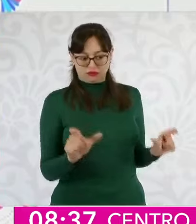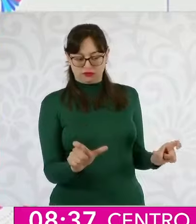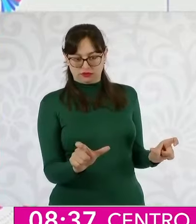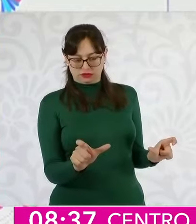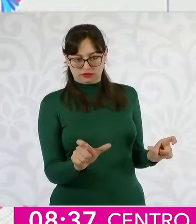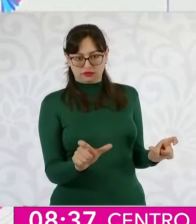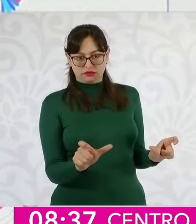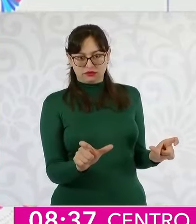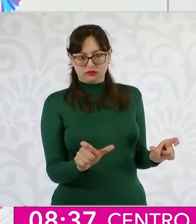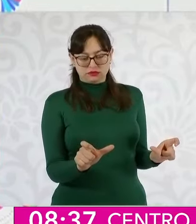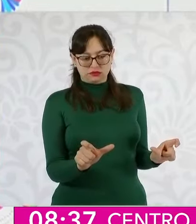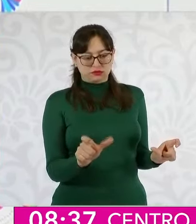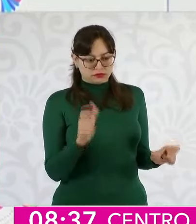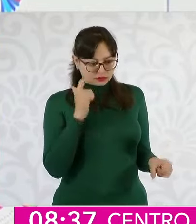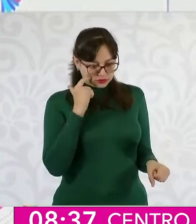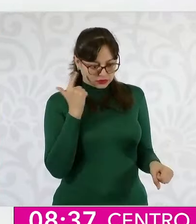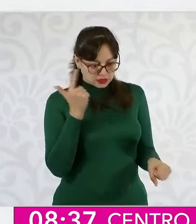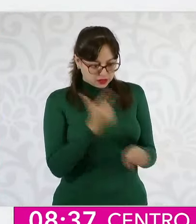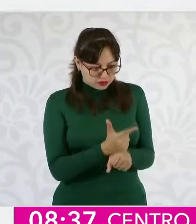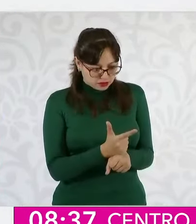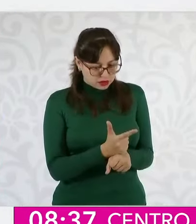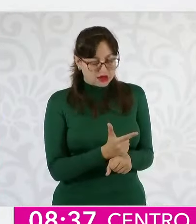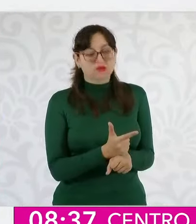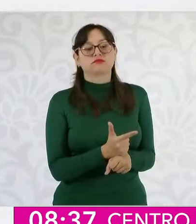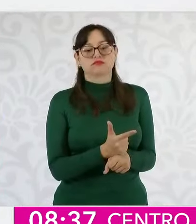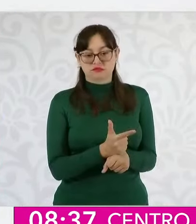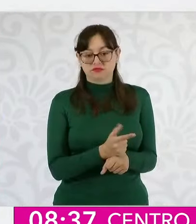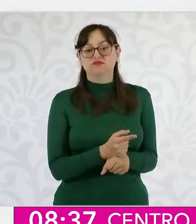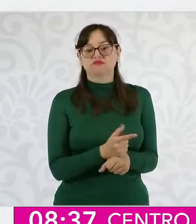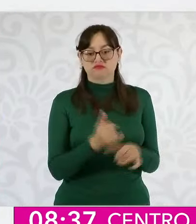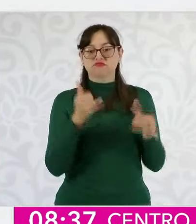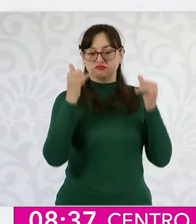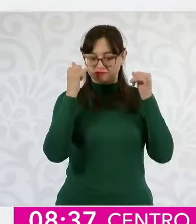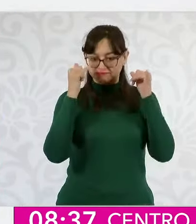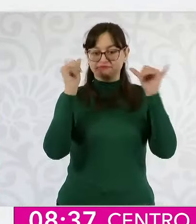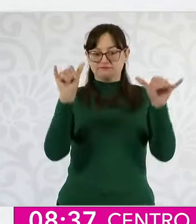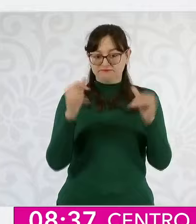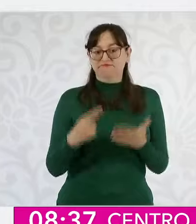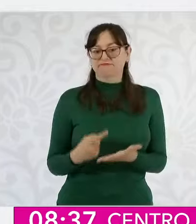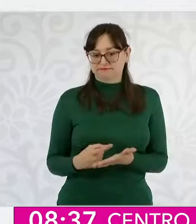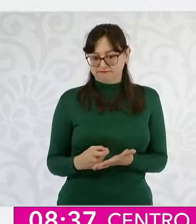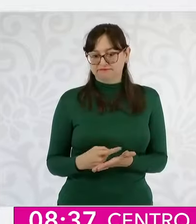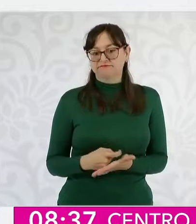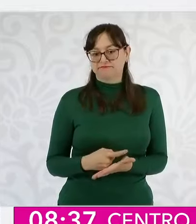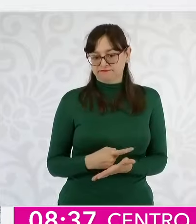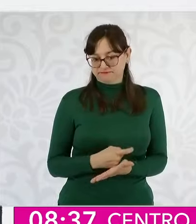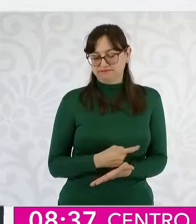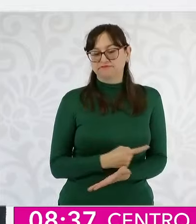sanitario se encontró a un ejemplar que en efecto tenía,